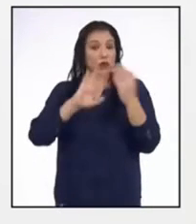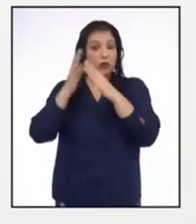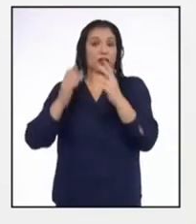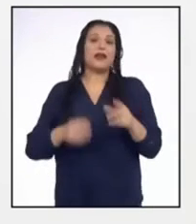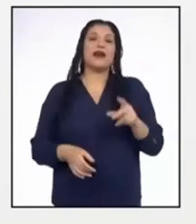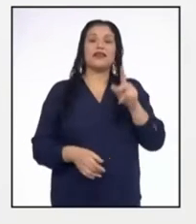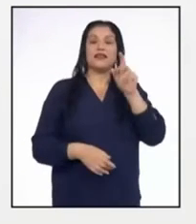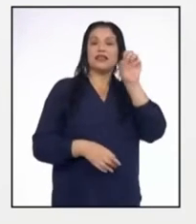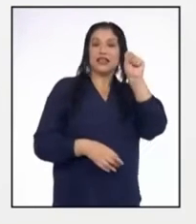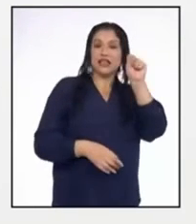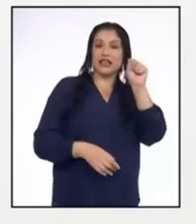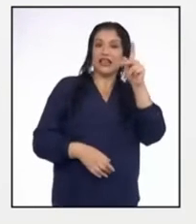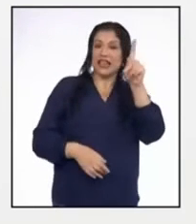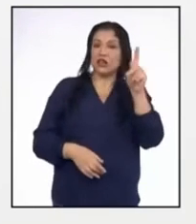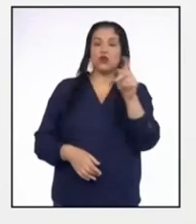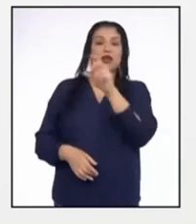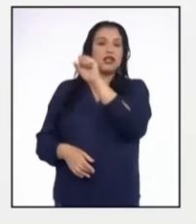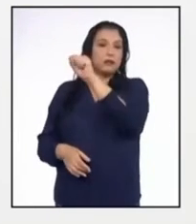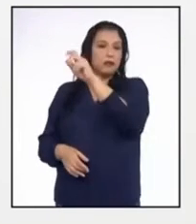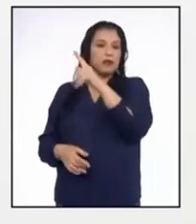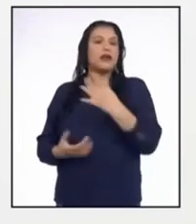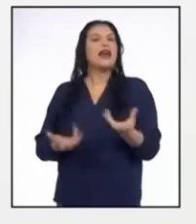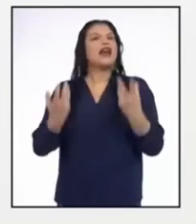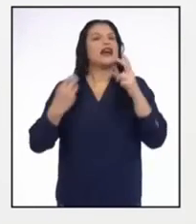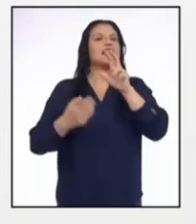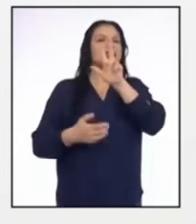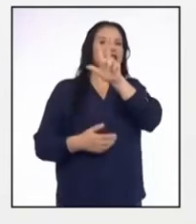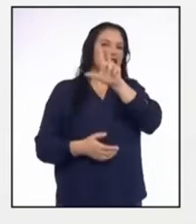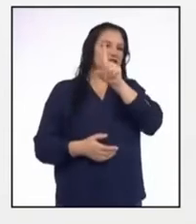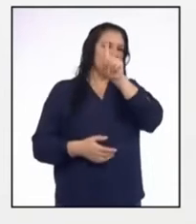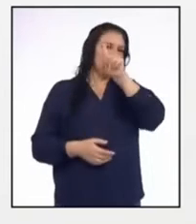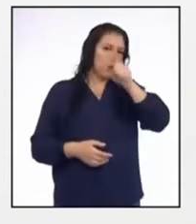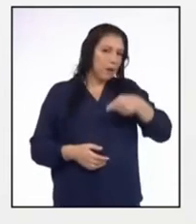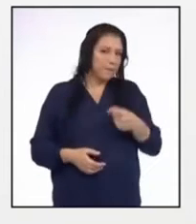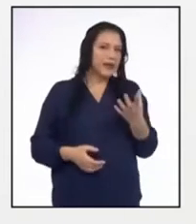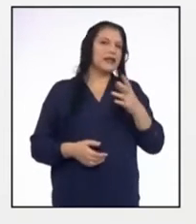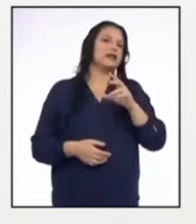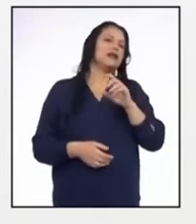es de 71.311 y